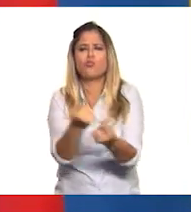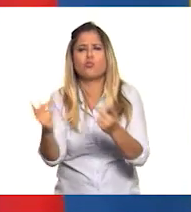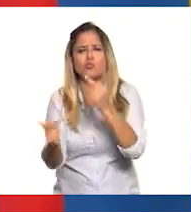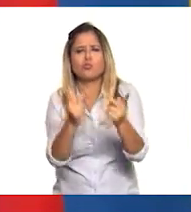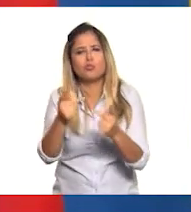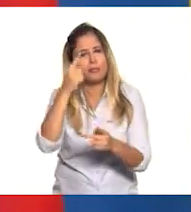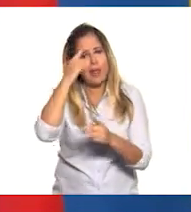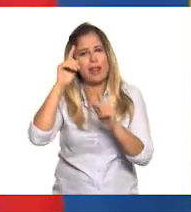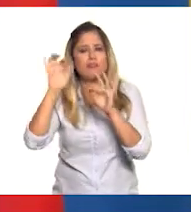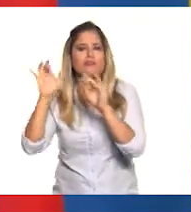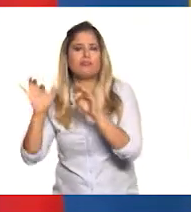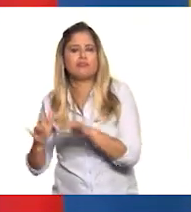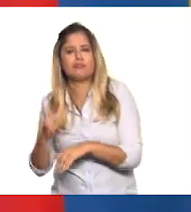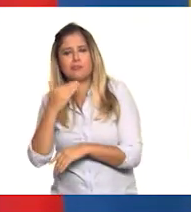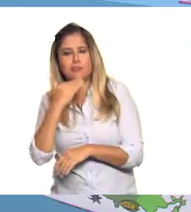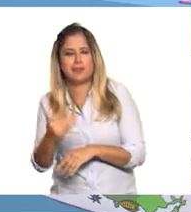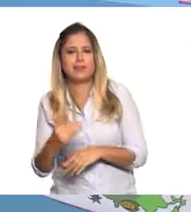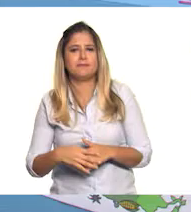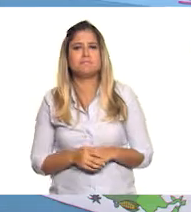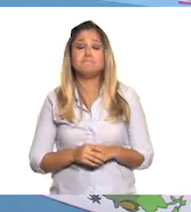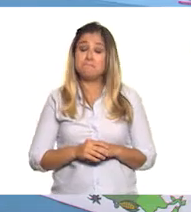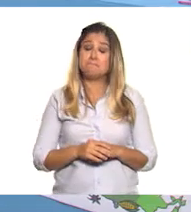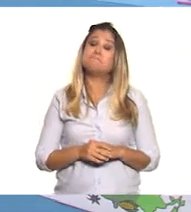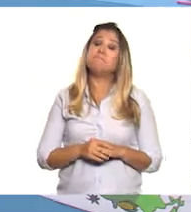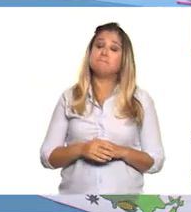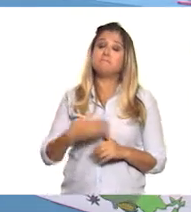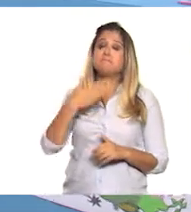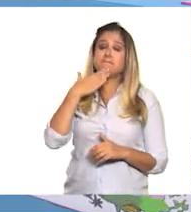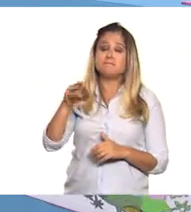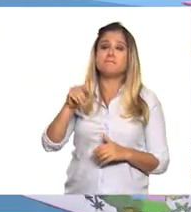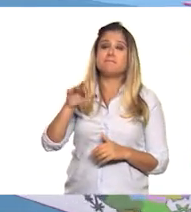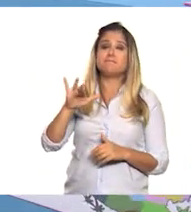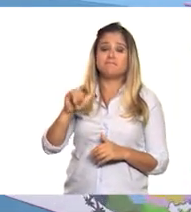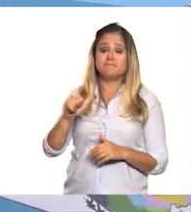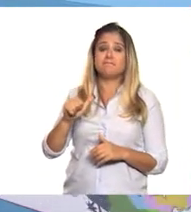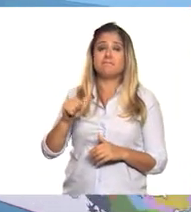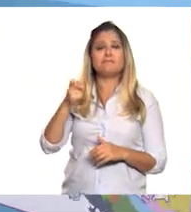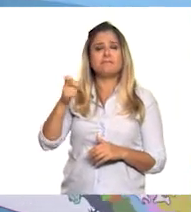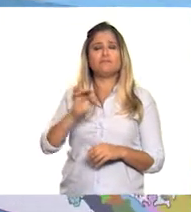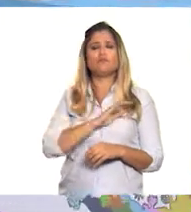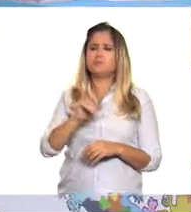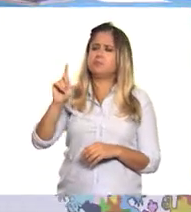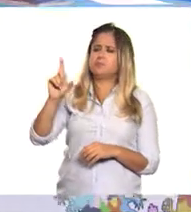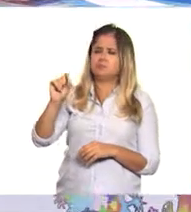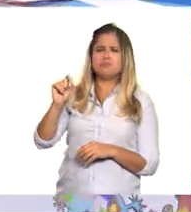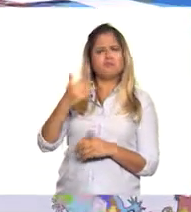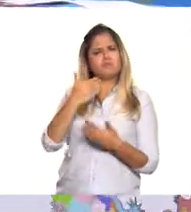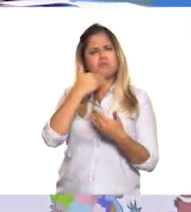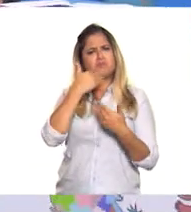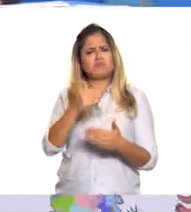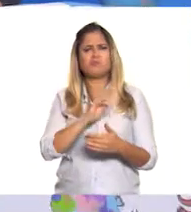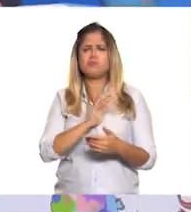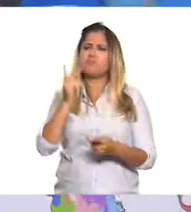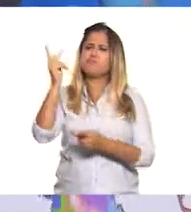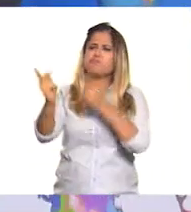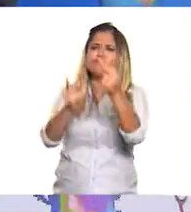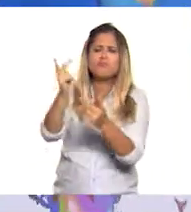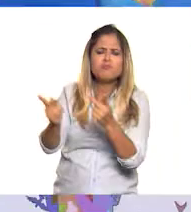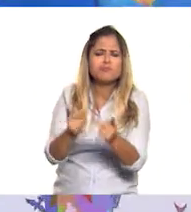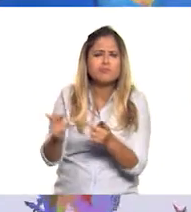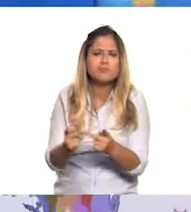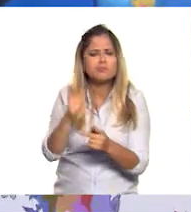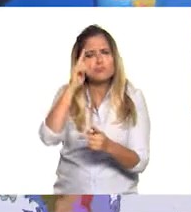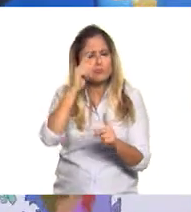información. Me parece muy bien, María. Es un número que pueden controlar tanto para levantar las encuestas como